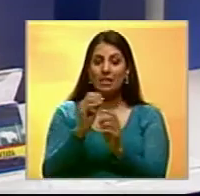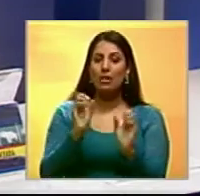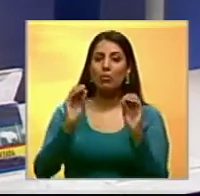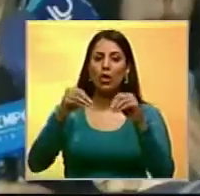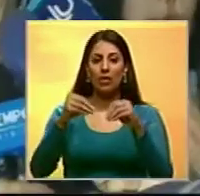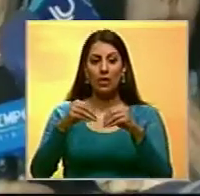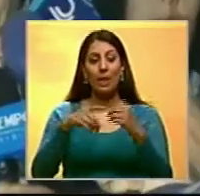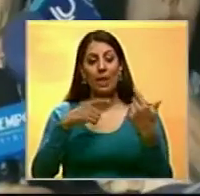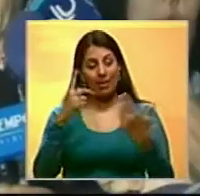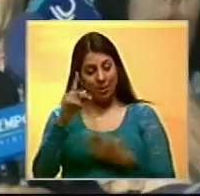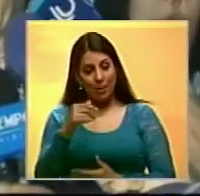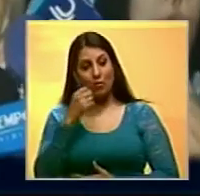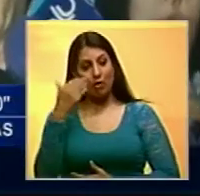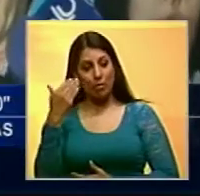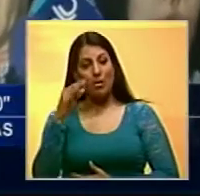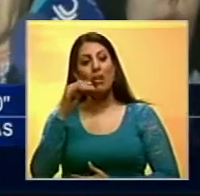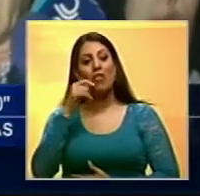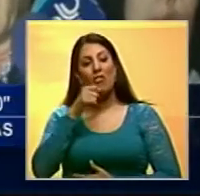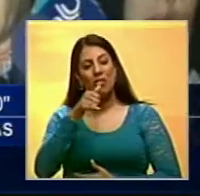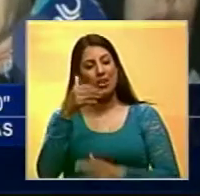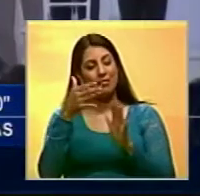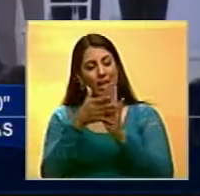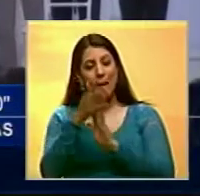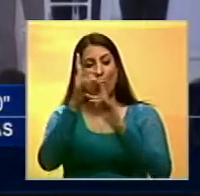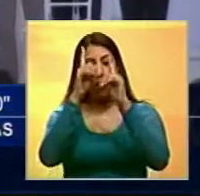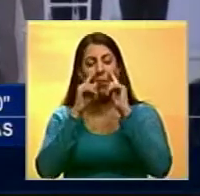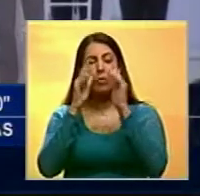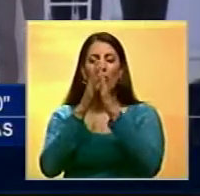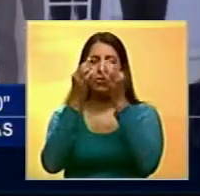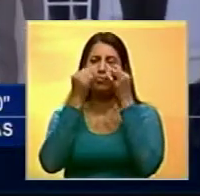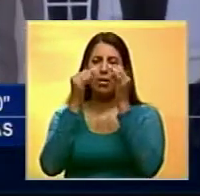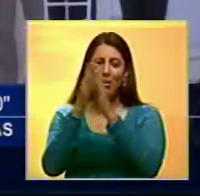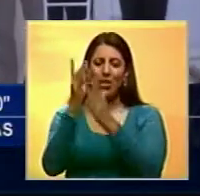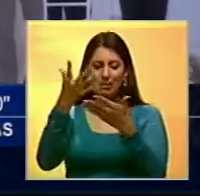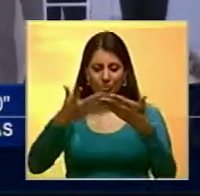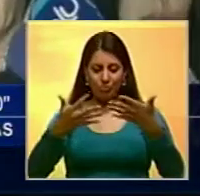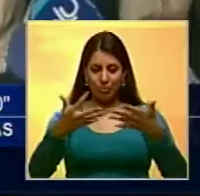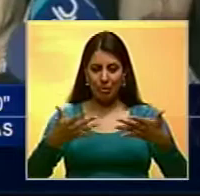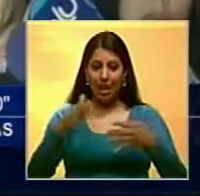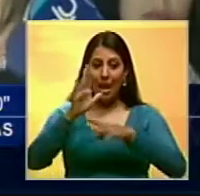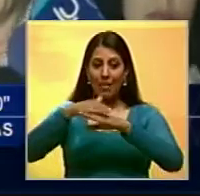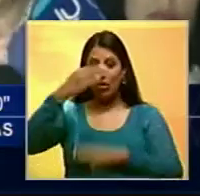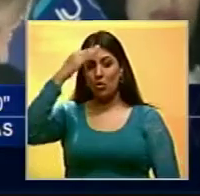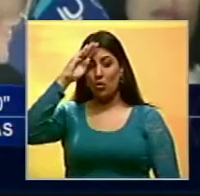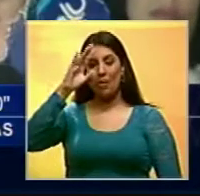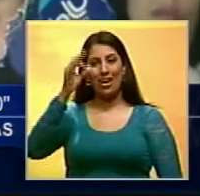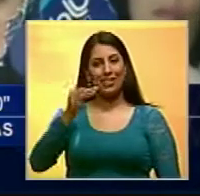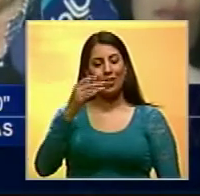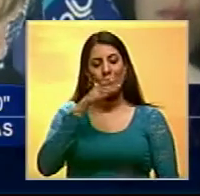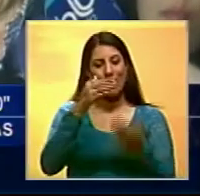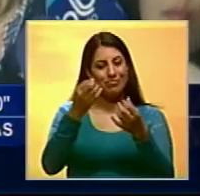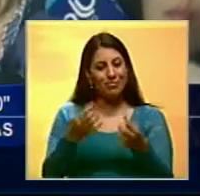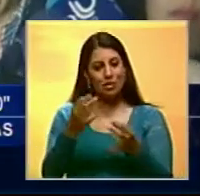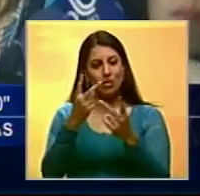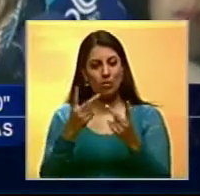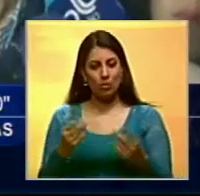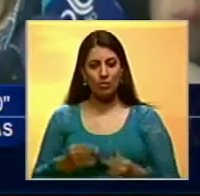implementado. El también senador solicitó al presidente Juan Manuel Santos que los textos que se anunciaron en La Habana no tengan alcance